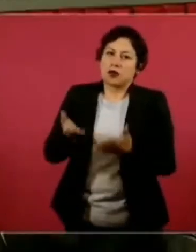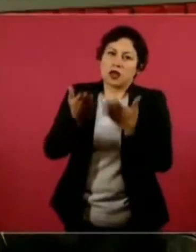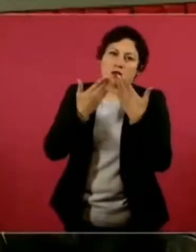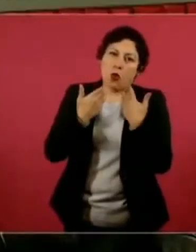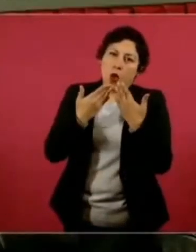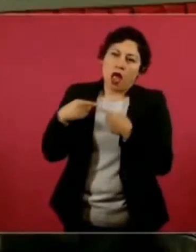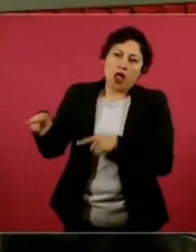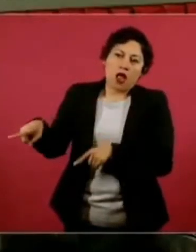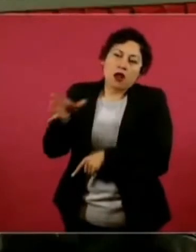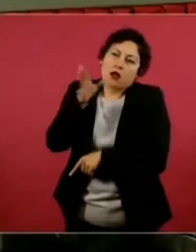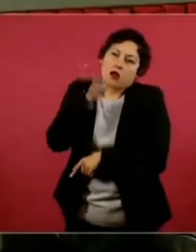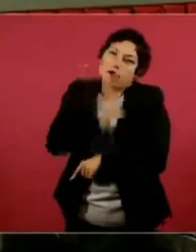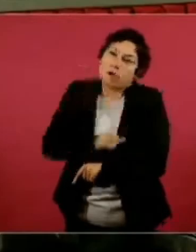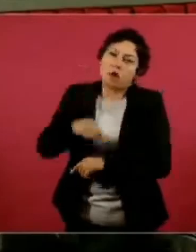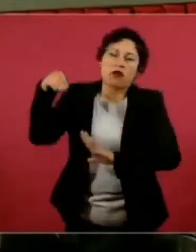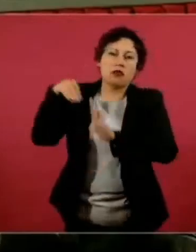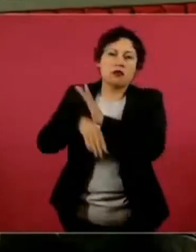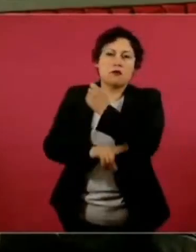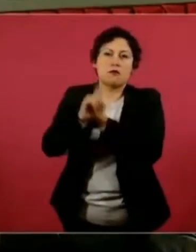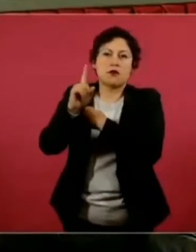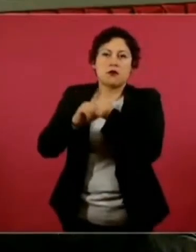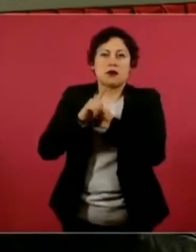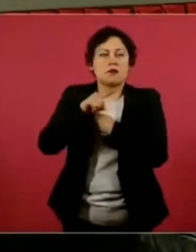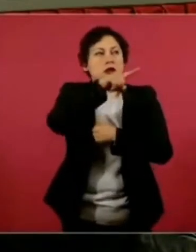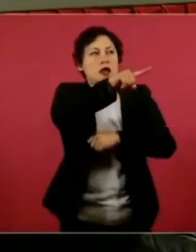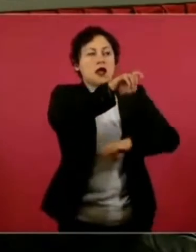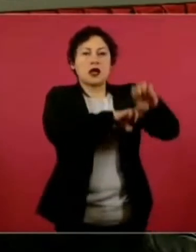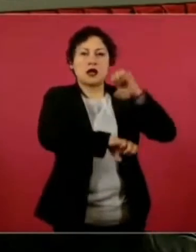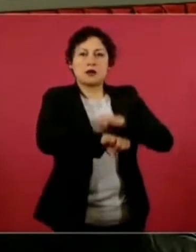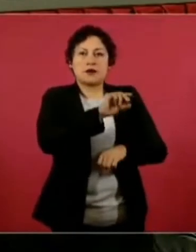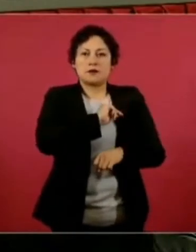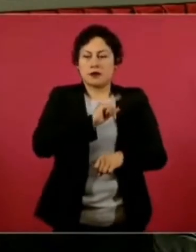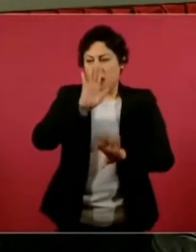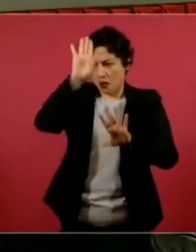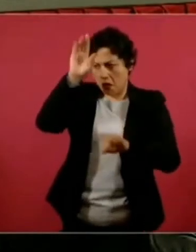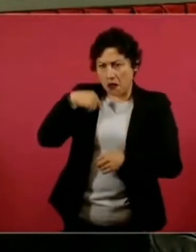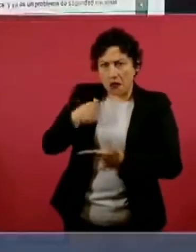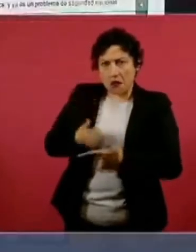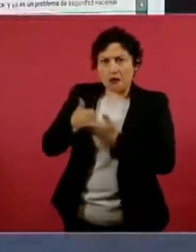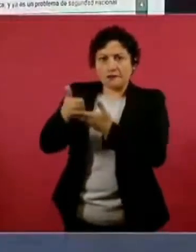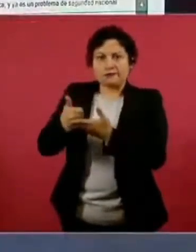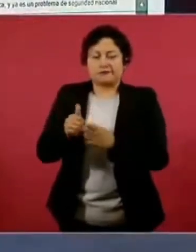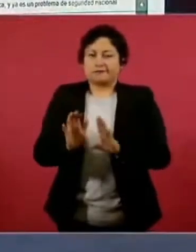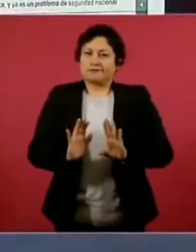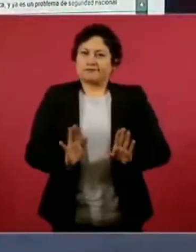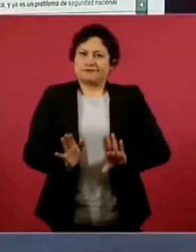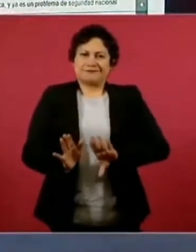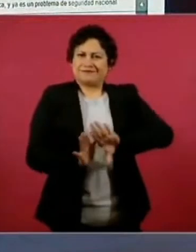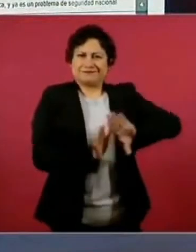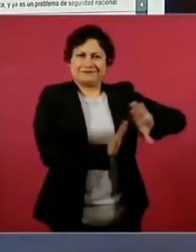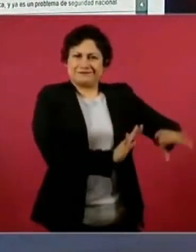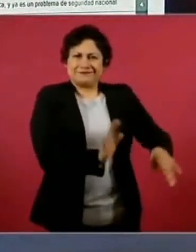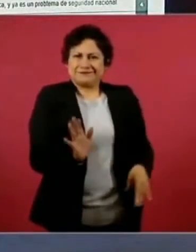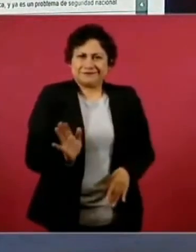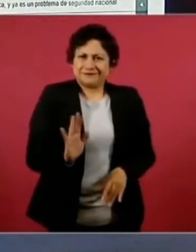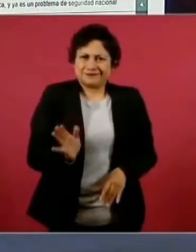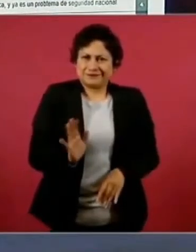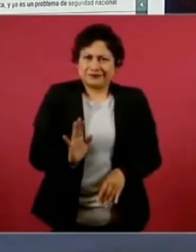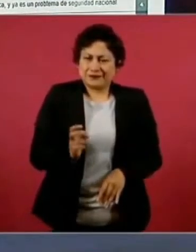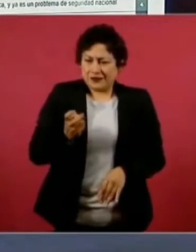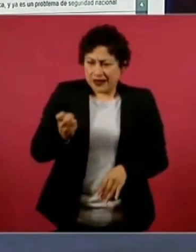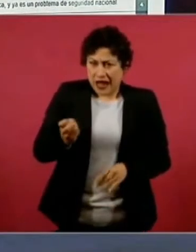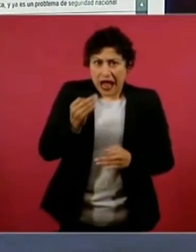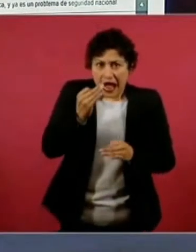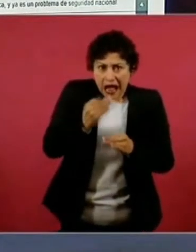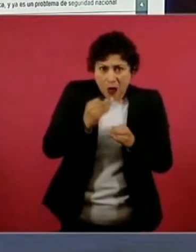privados. Necesitamos que los privados se monten en toda esta infraestructura que se presentó ahorita, que no es una infraestructura que se ha hecho en los últimos